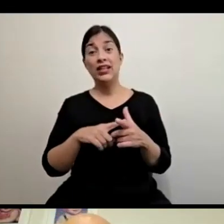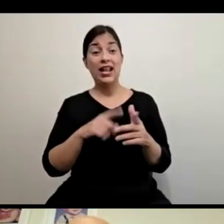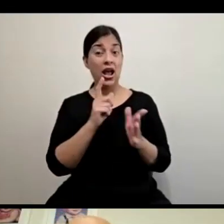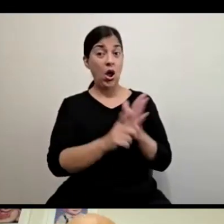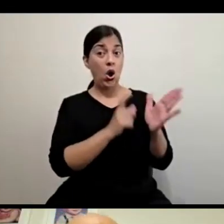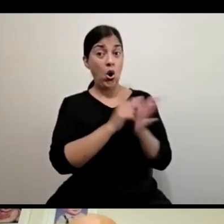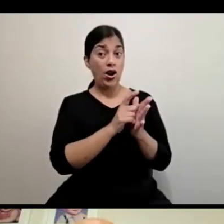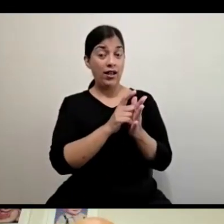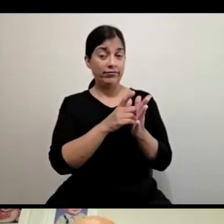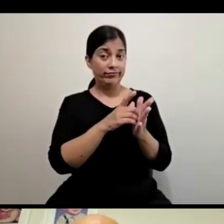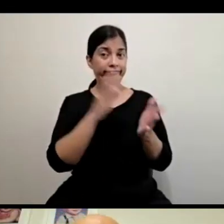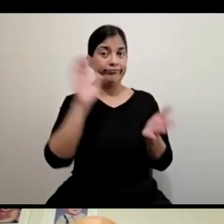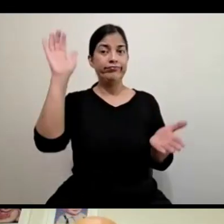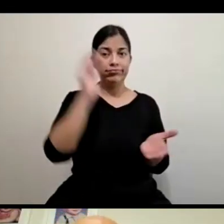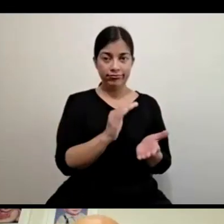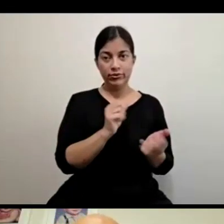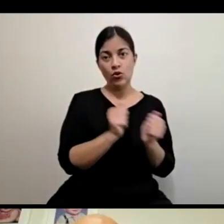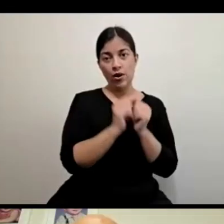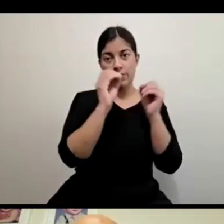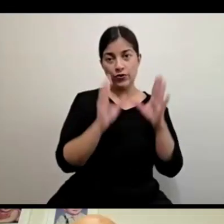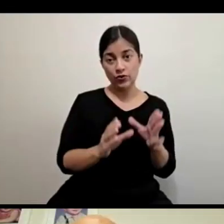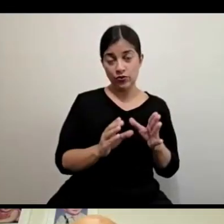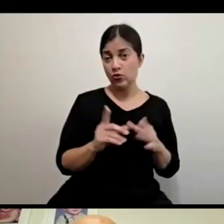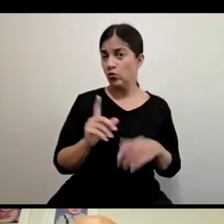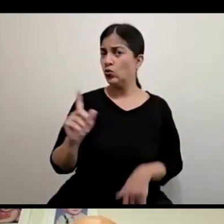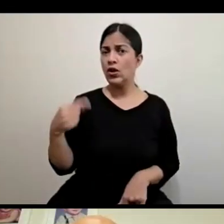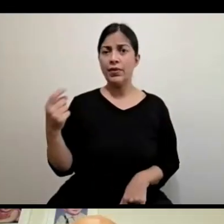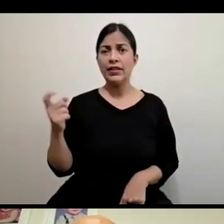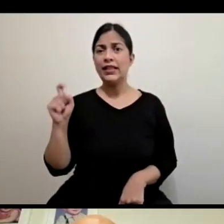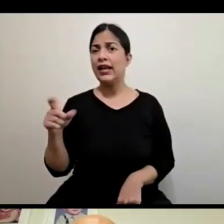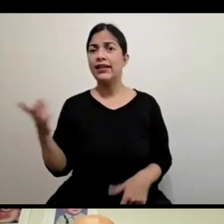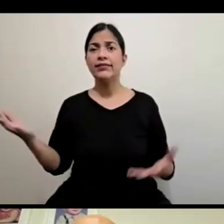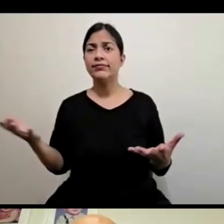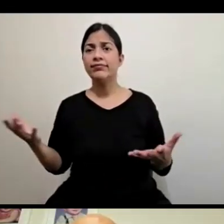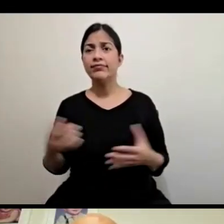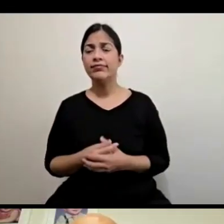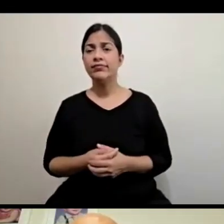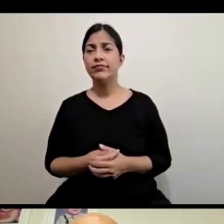estudiante con el profesor. Solamente tú tenías que entonces condensar la